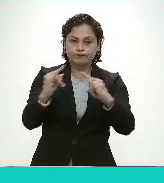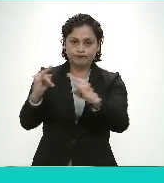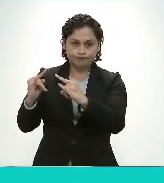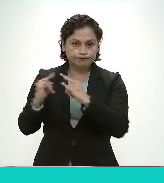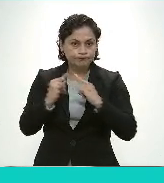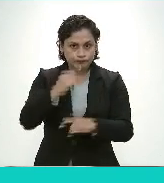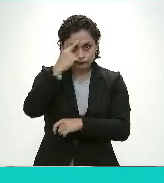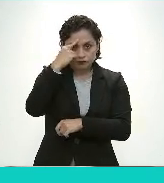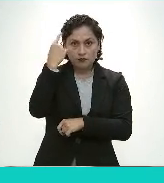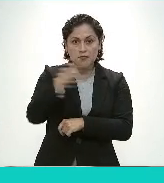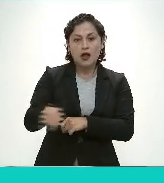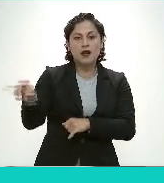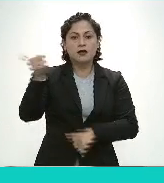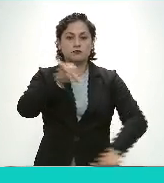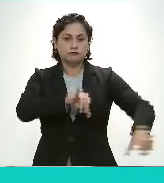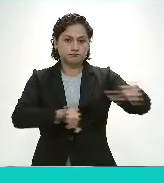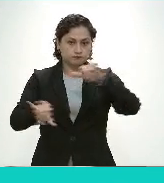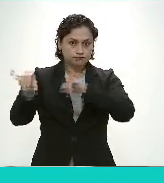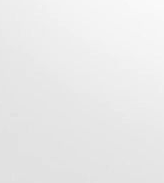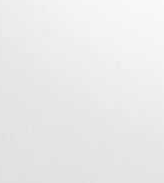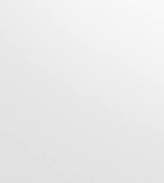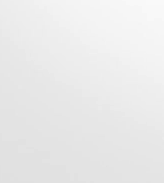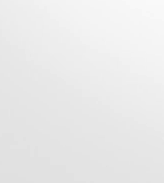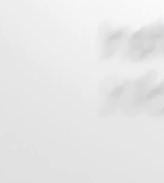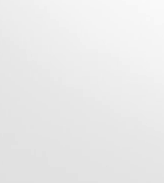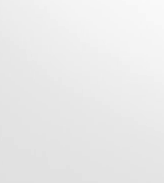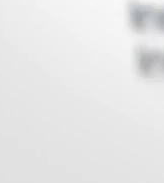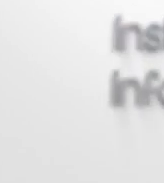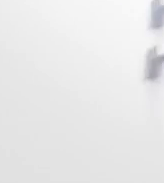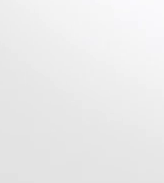para la instalación de los laboratorios en comentó